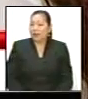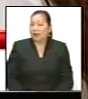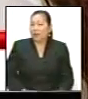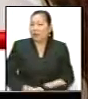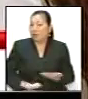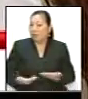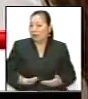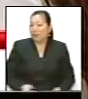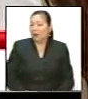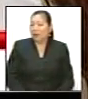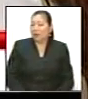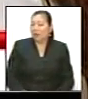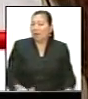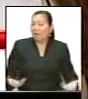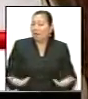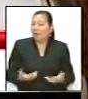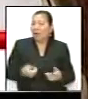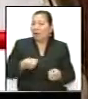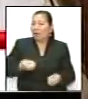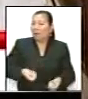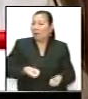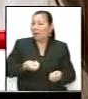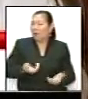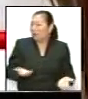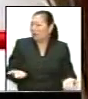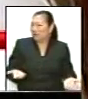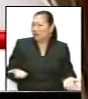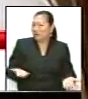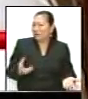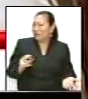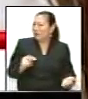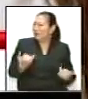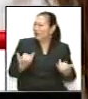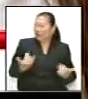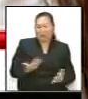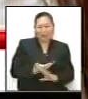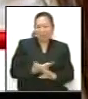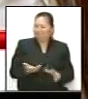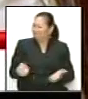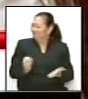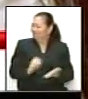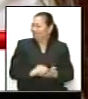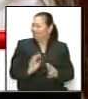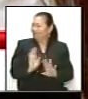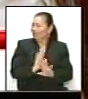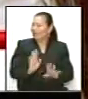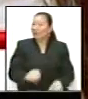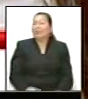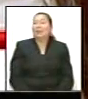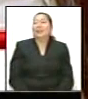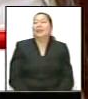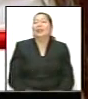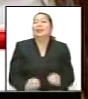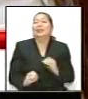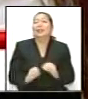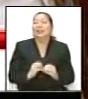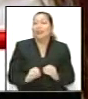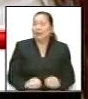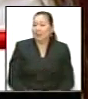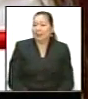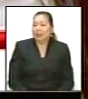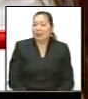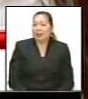Huacho. Un verdulero alquilando maquinaria. No quisiéramos que esas cosas vuelvan a pasar en la reconstrucción,